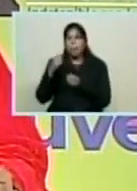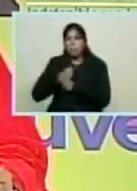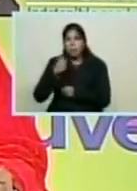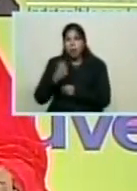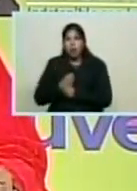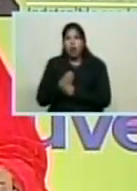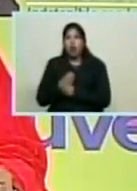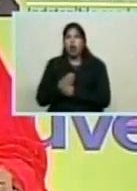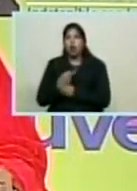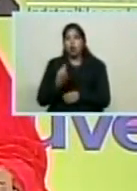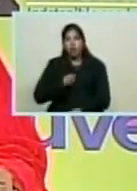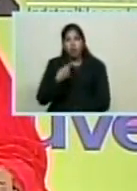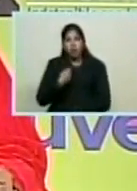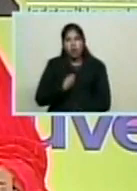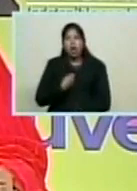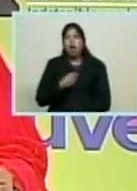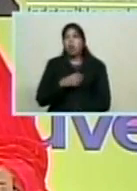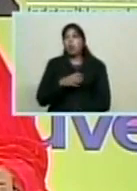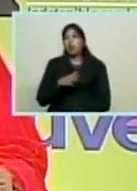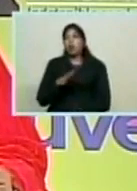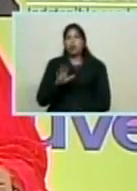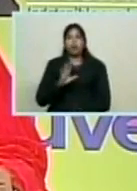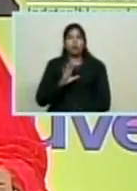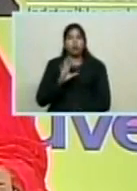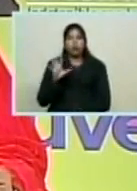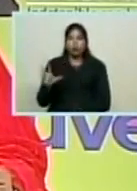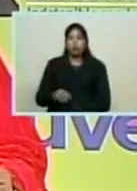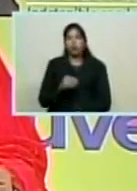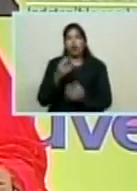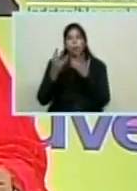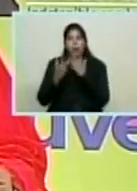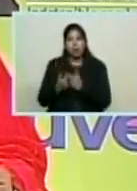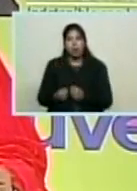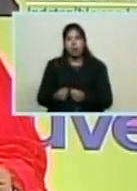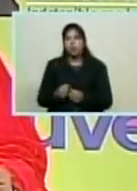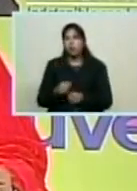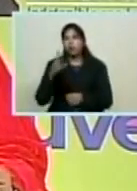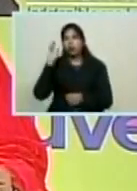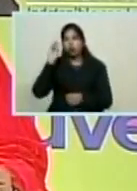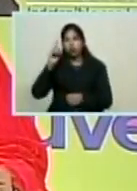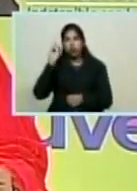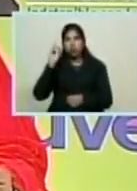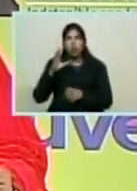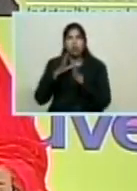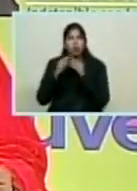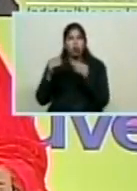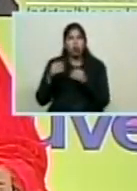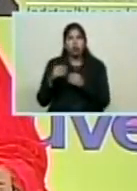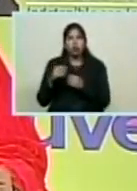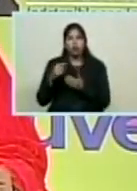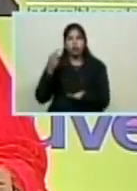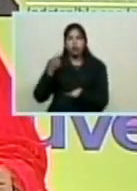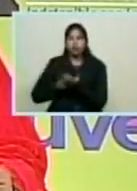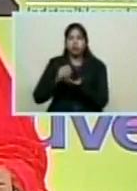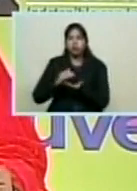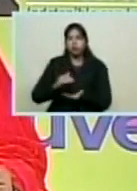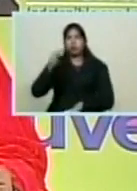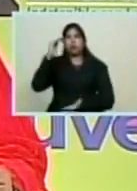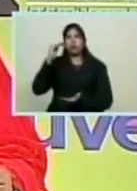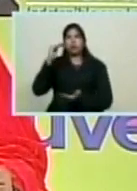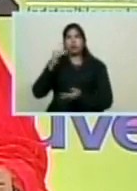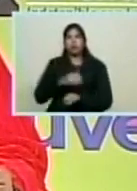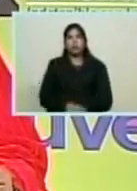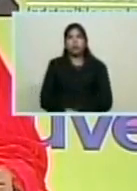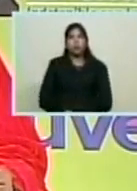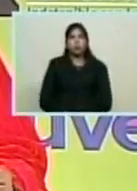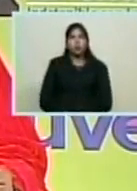obrero, jubilados y pensionados del Ministerio del Poder Popular para la Educación. Me está